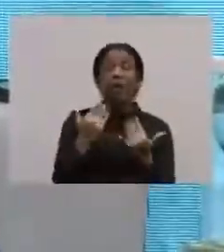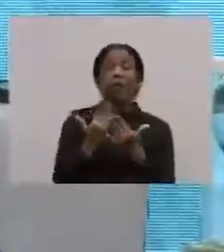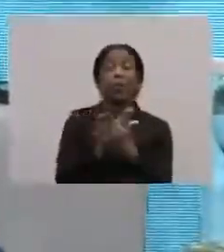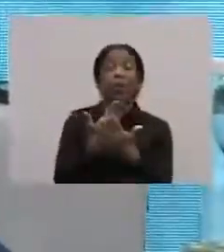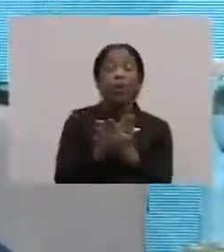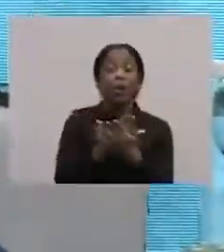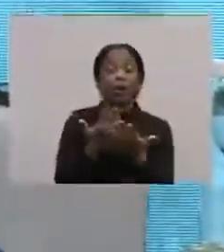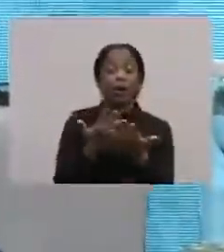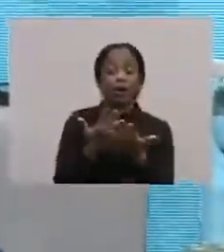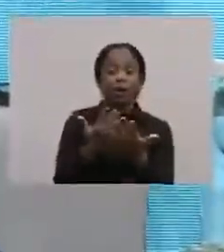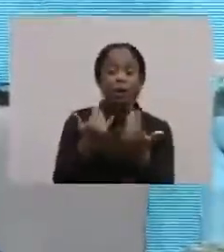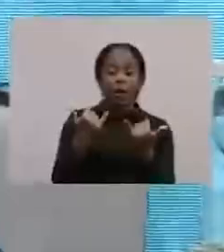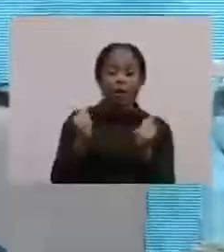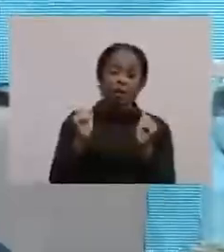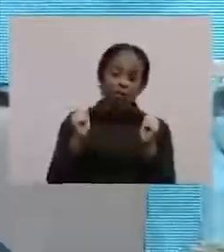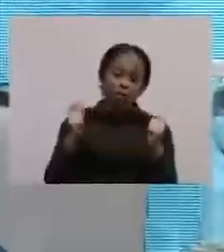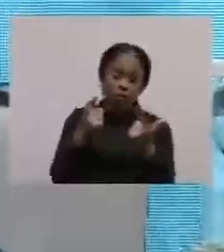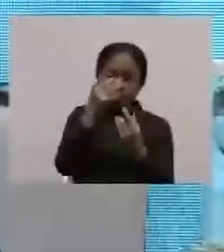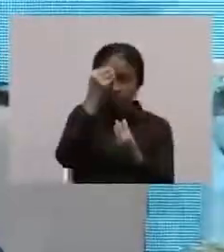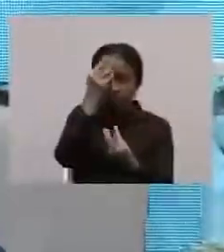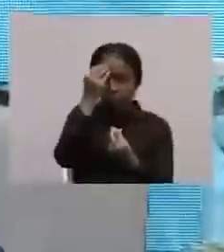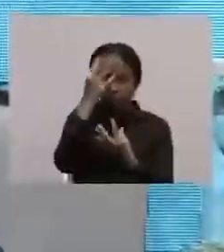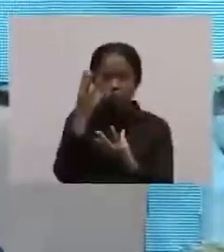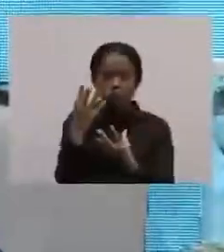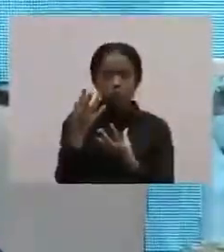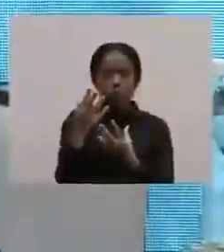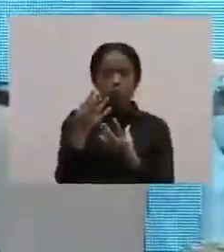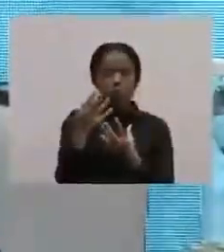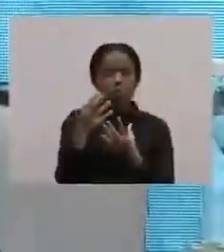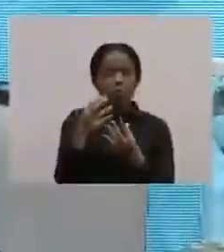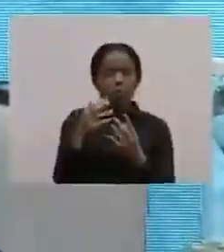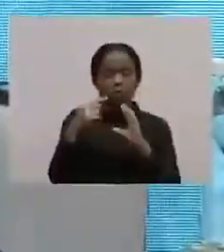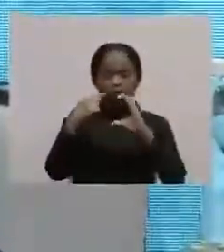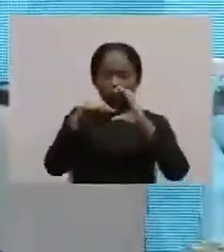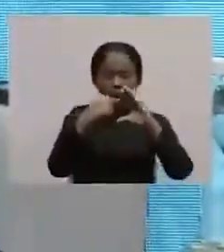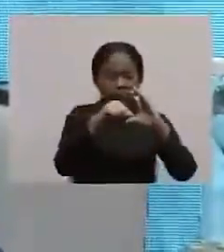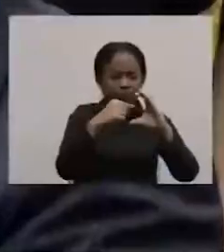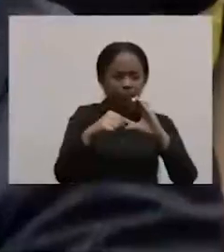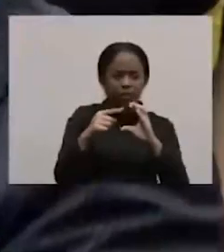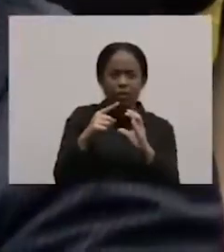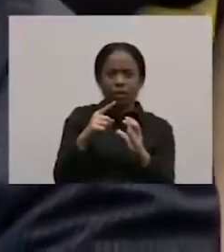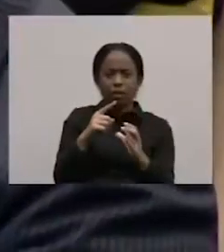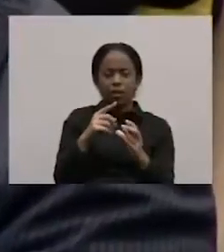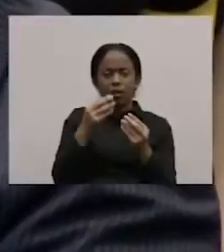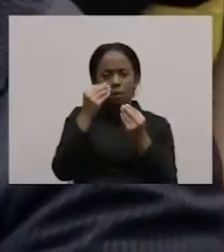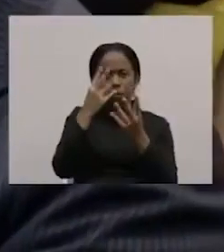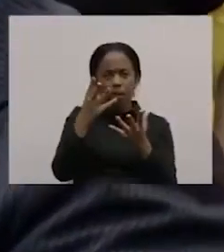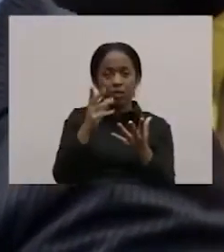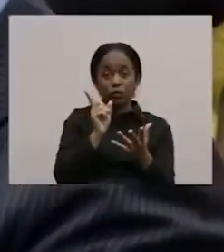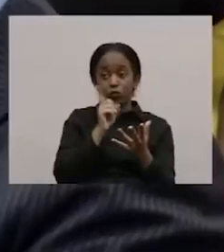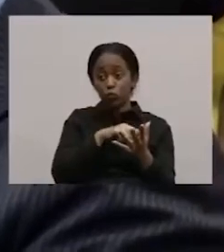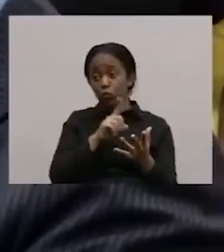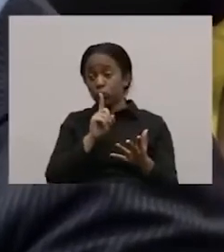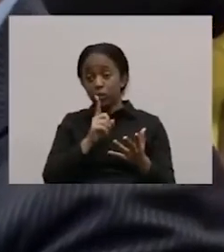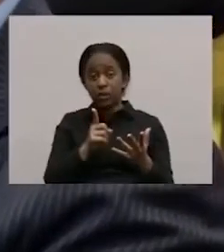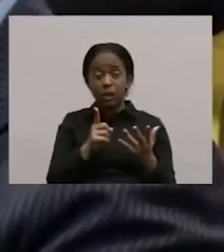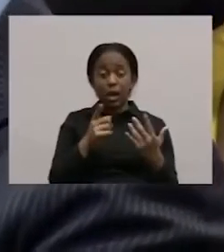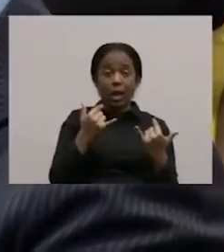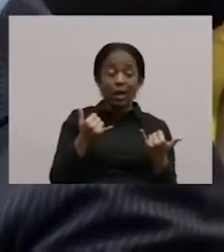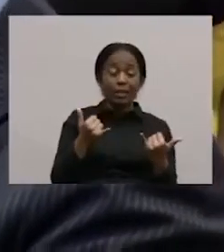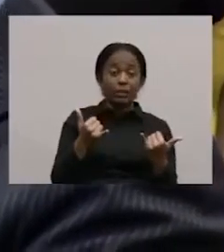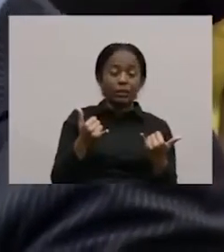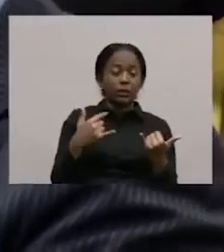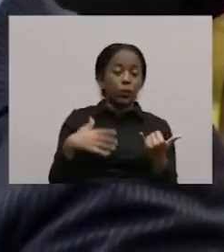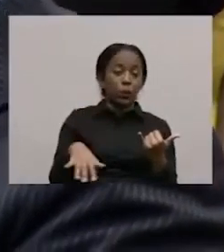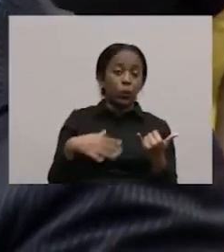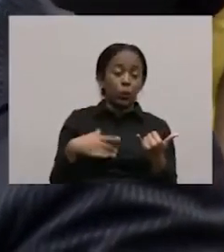Lo que es nuevo es que ahora todas las informaciones o todos los mensajes falsos reales tienen ahora una mayor capacidad